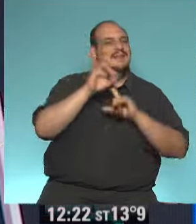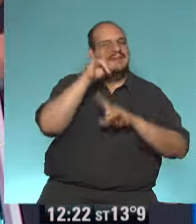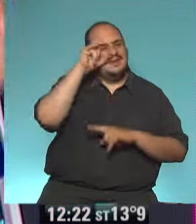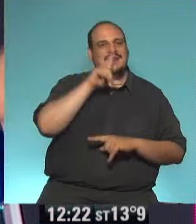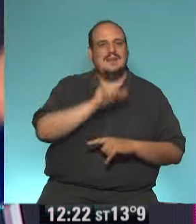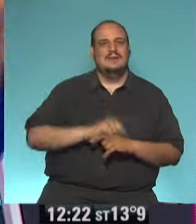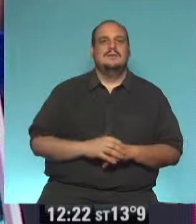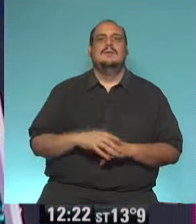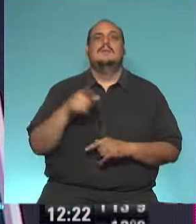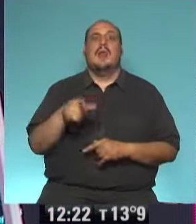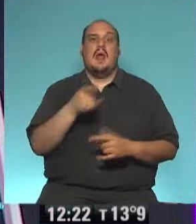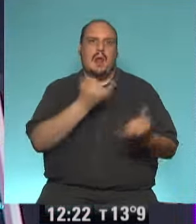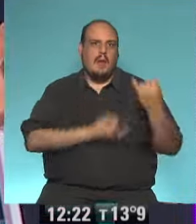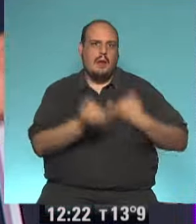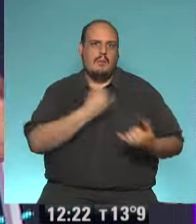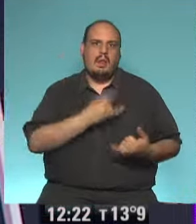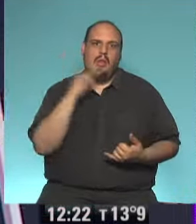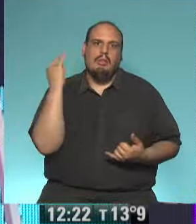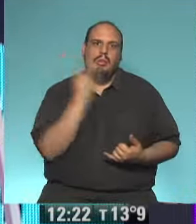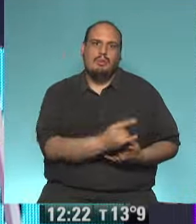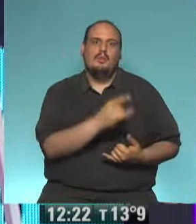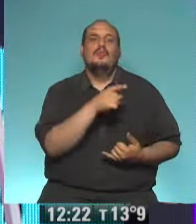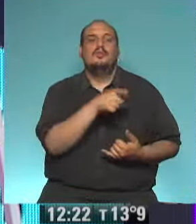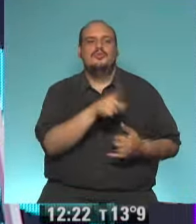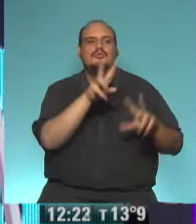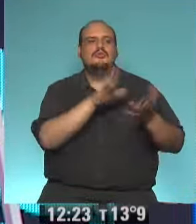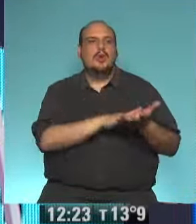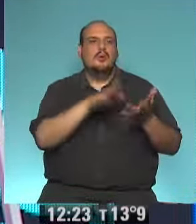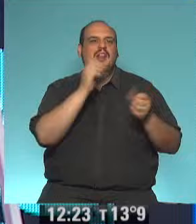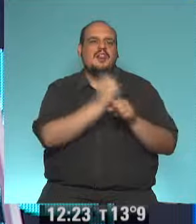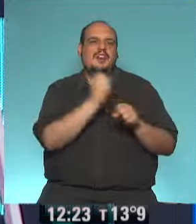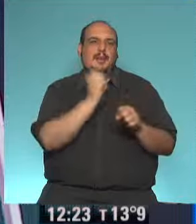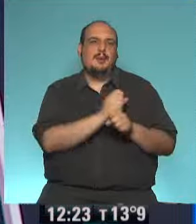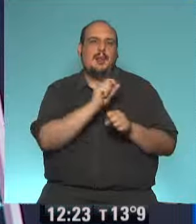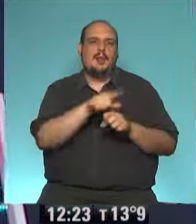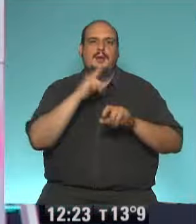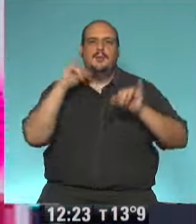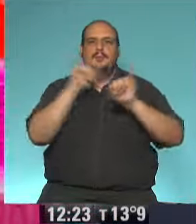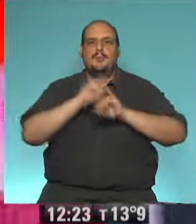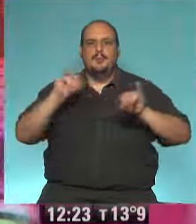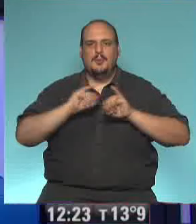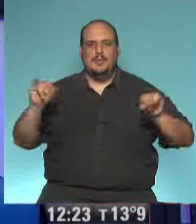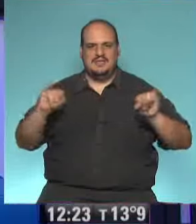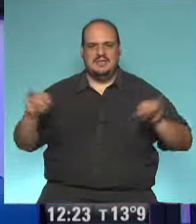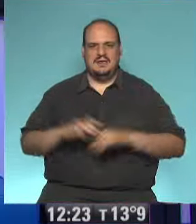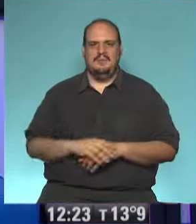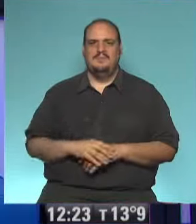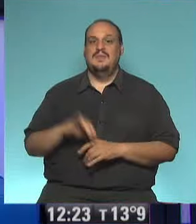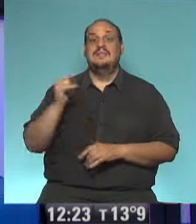Quique Etiqueta, para que nos explique un poco más sobre este trabajo de la publicidad. Hola, señor, ¿cómo le va?